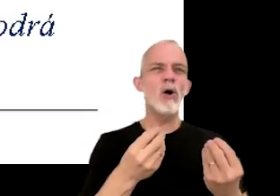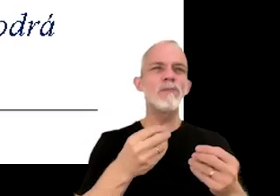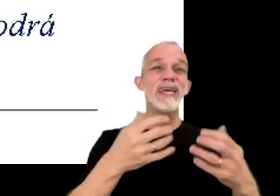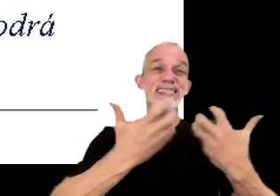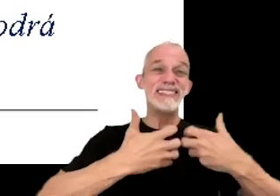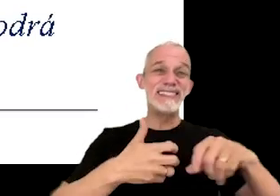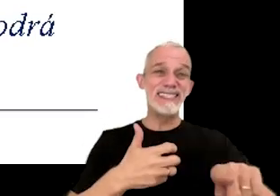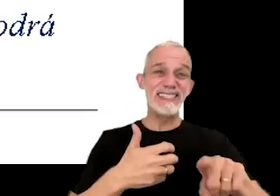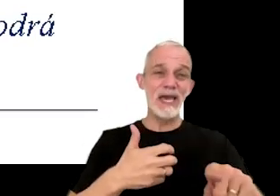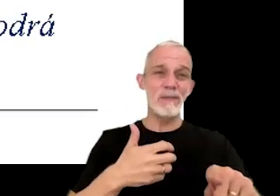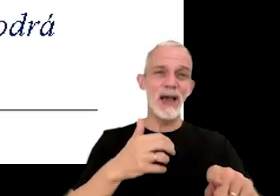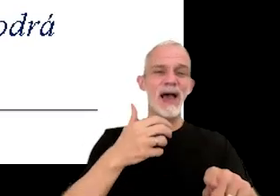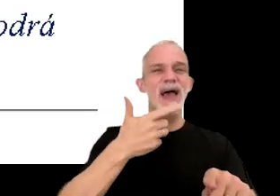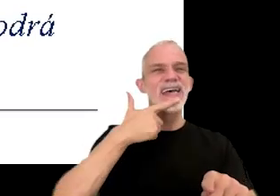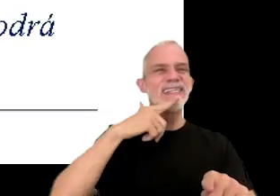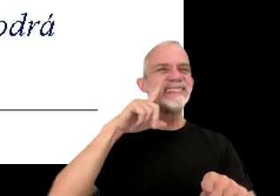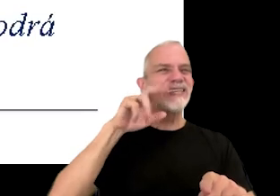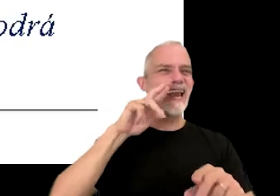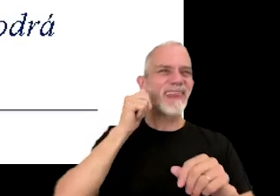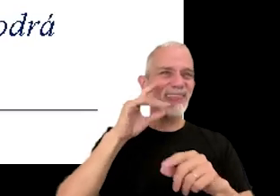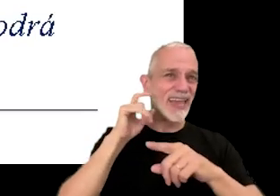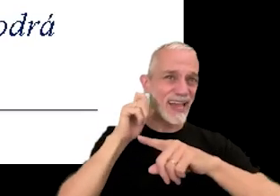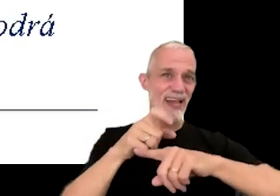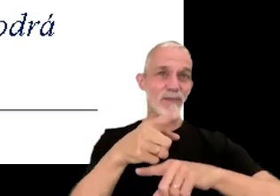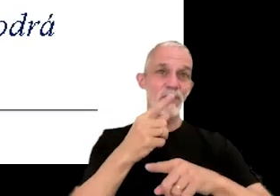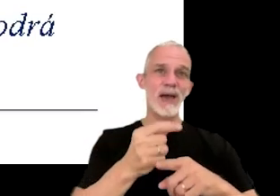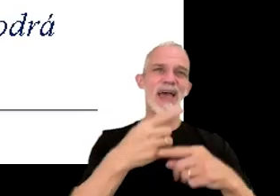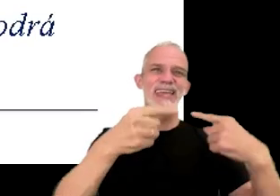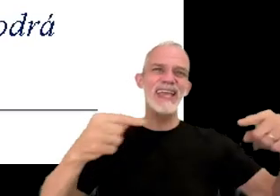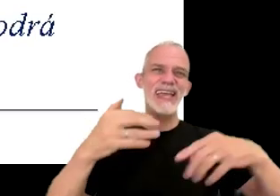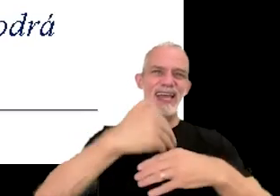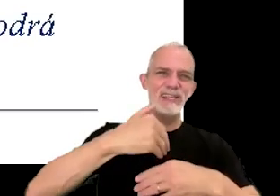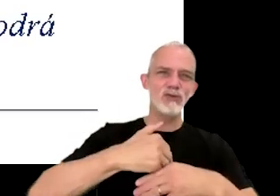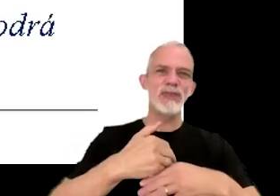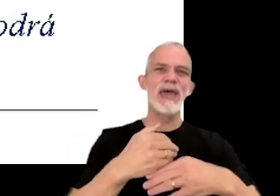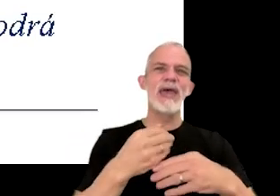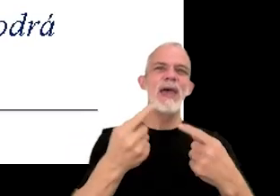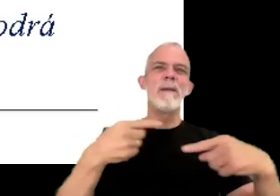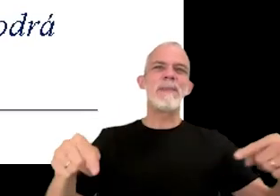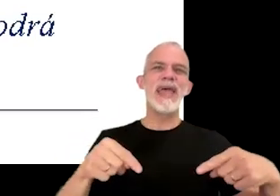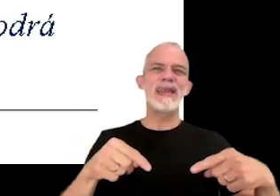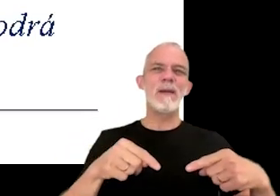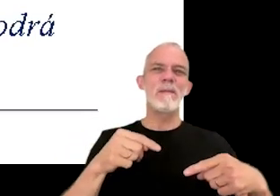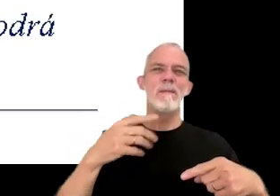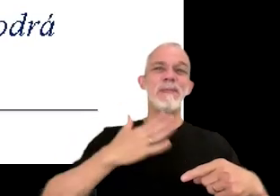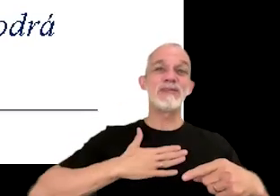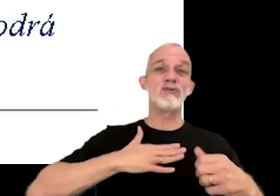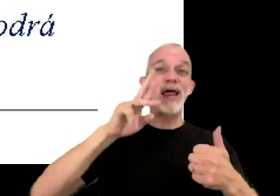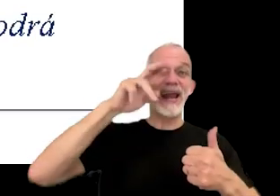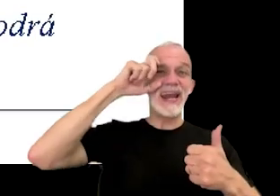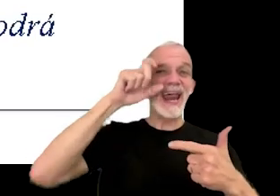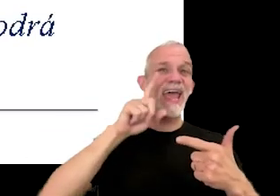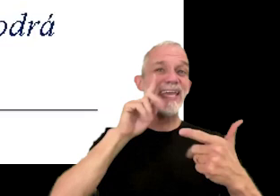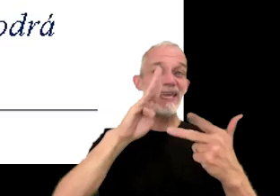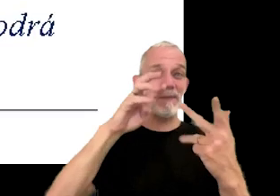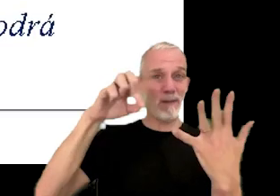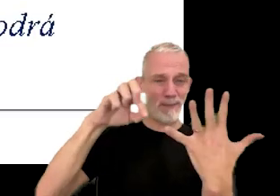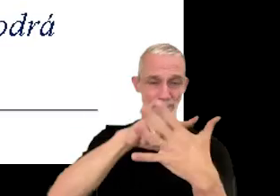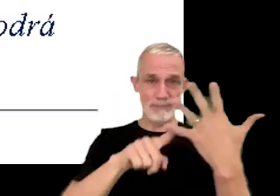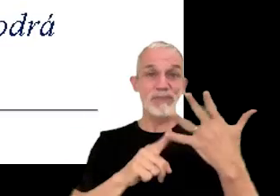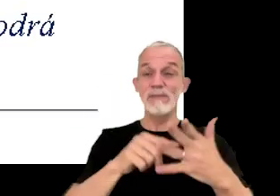sistema régimen especial de ingreso de bienes personales. Por supuesto que la persona que